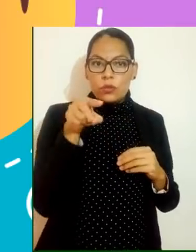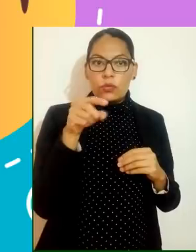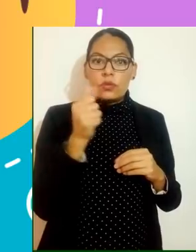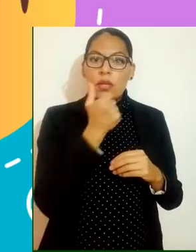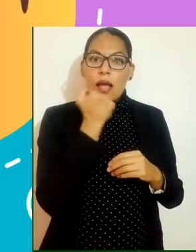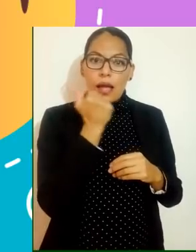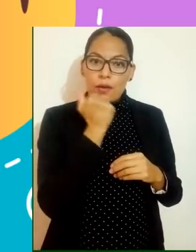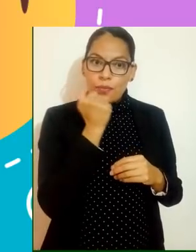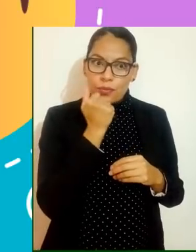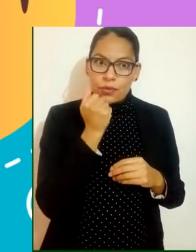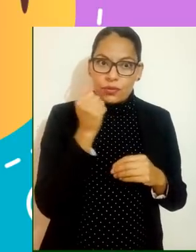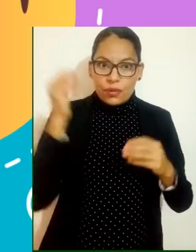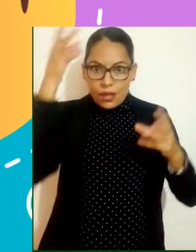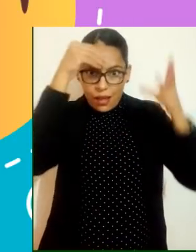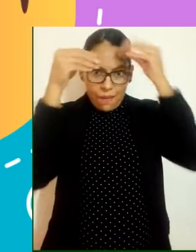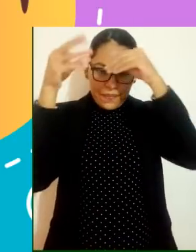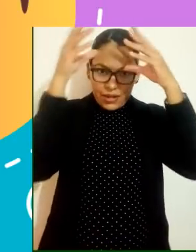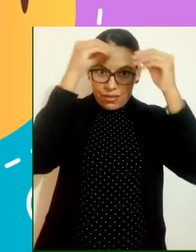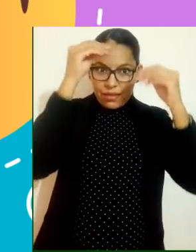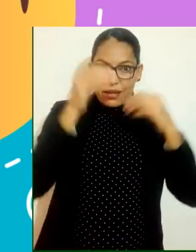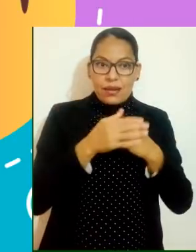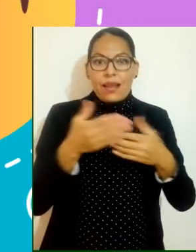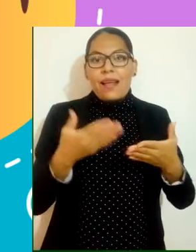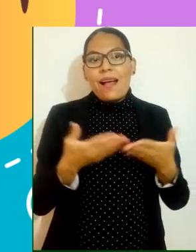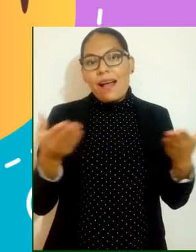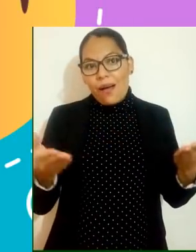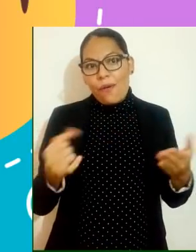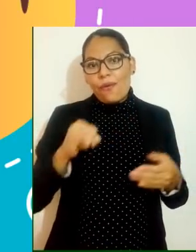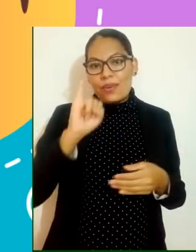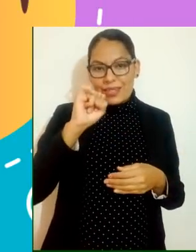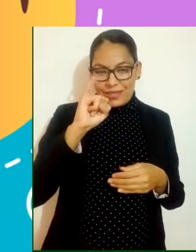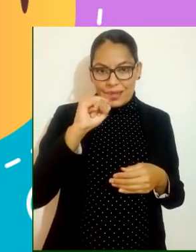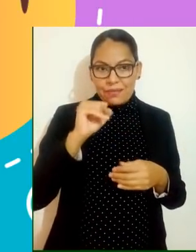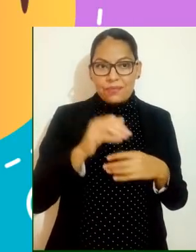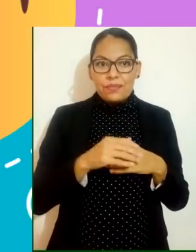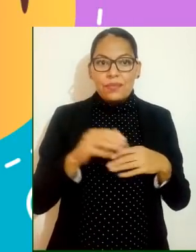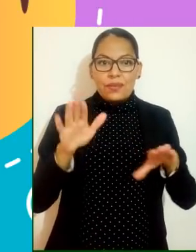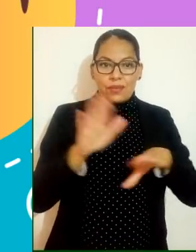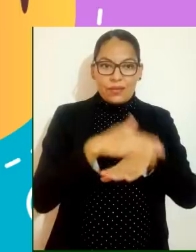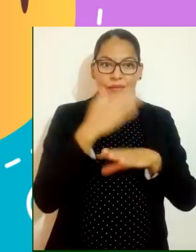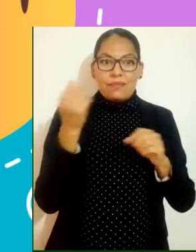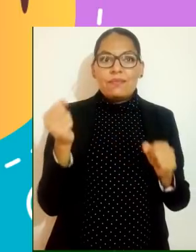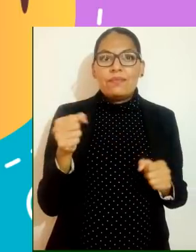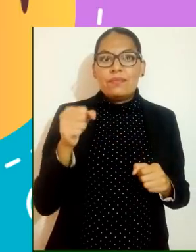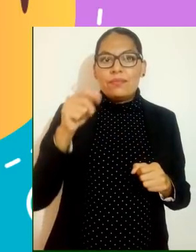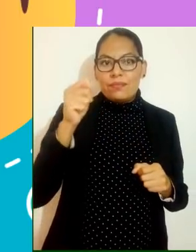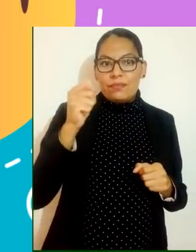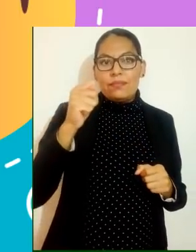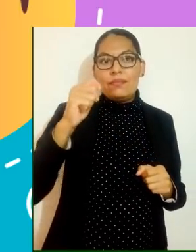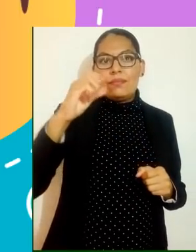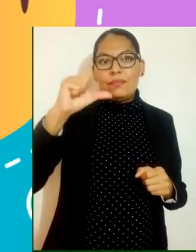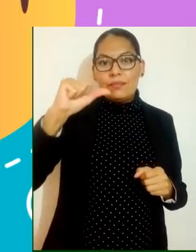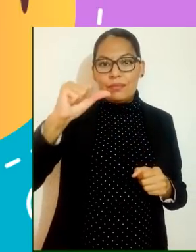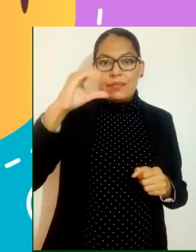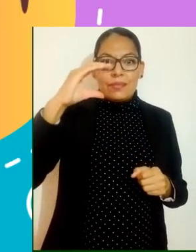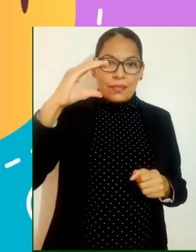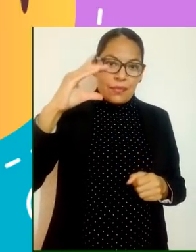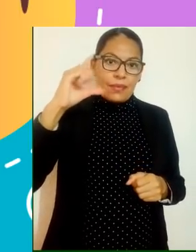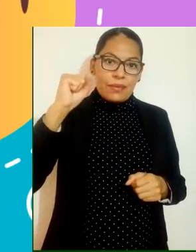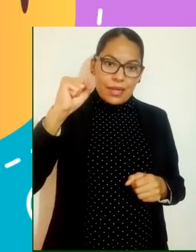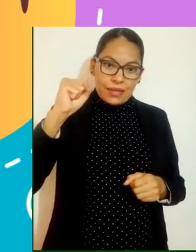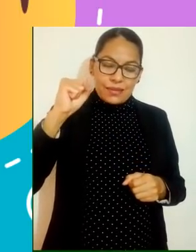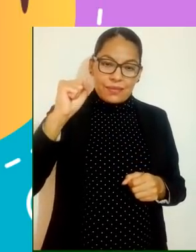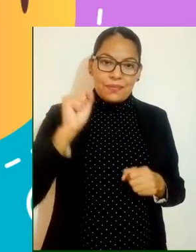y el conocimiento. O sea, que a partir del uso de TICs, tú vas a diseñar estrategias por